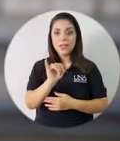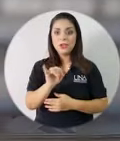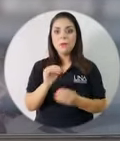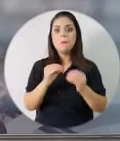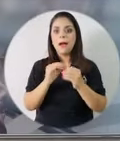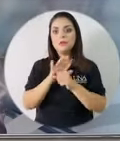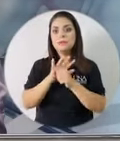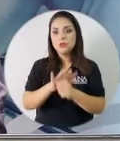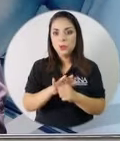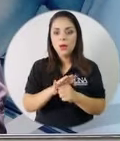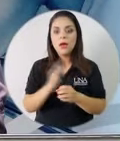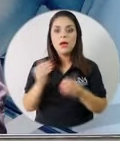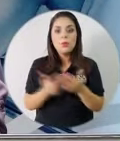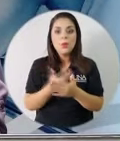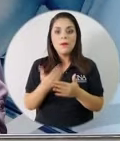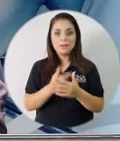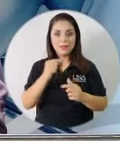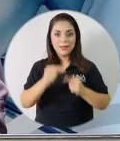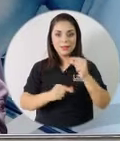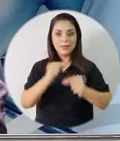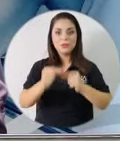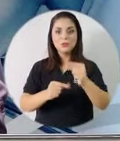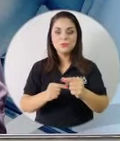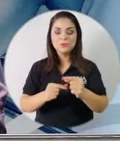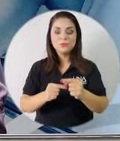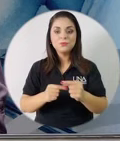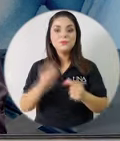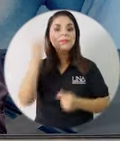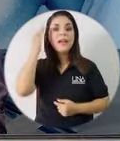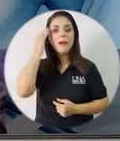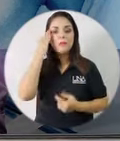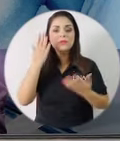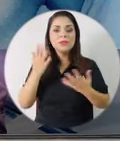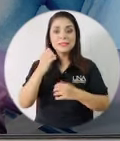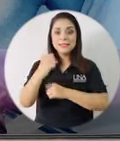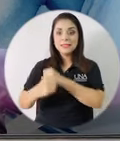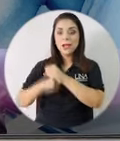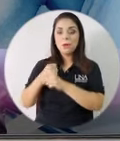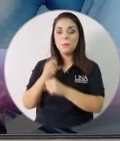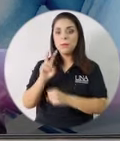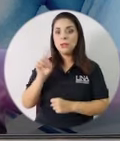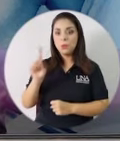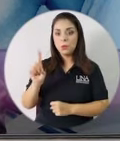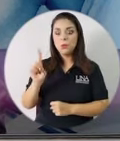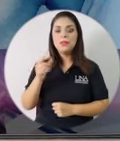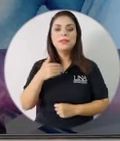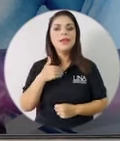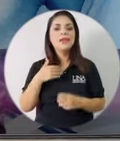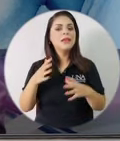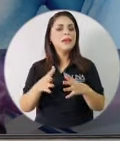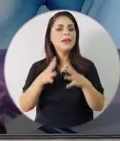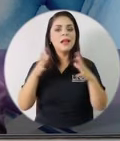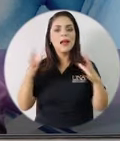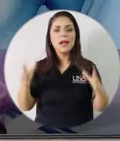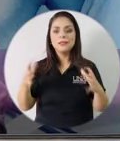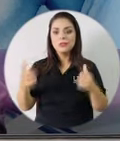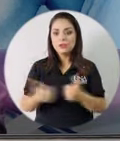sobre las nuevas generaciones y, como sabemos, el siglo XXI presenta grandes retos y